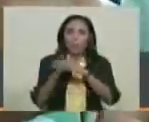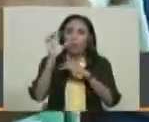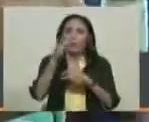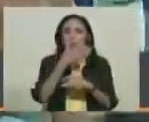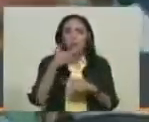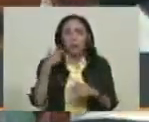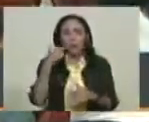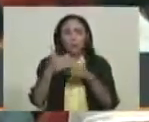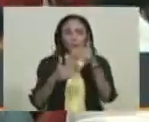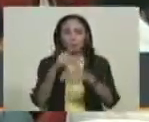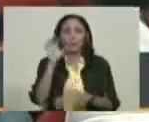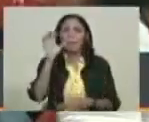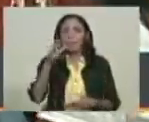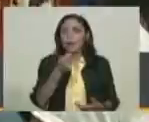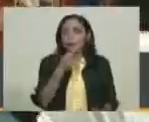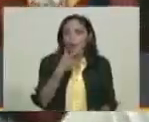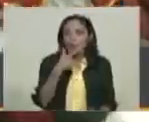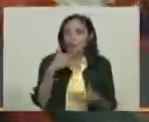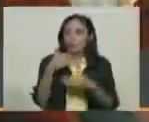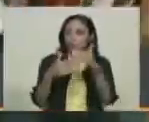muchachas.